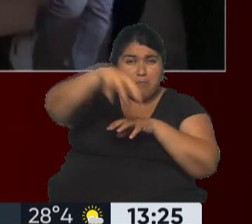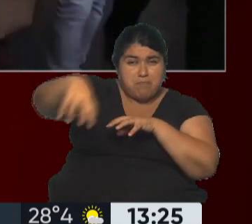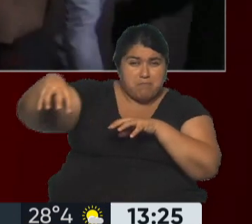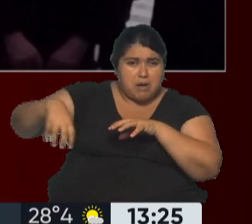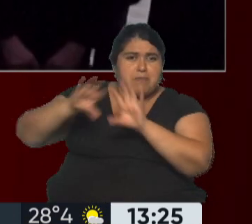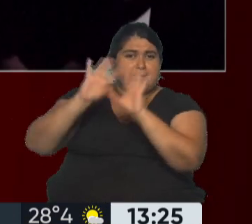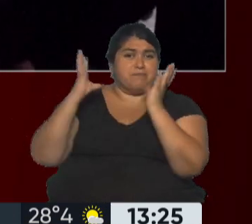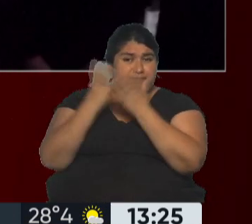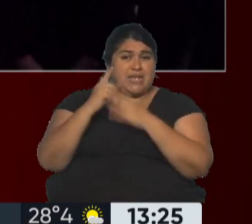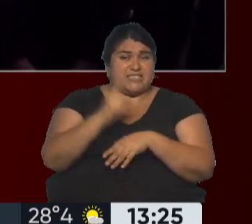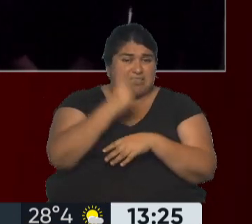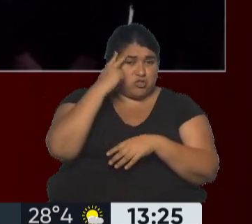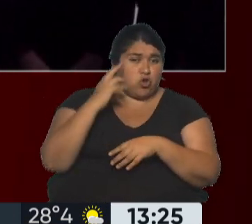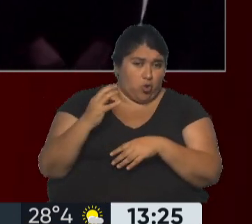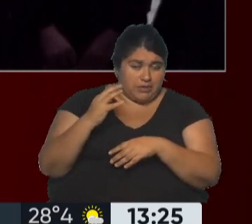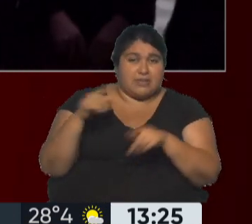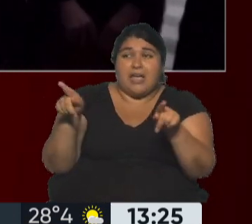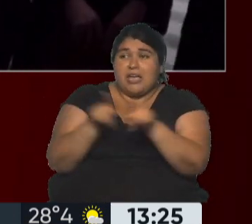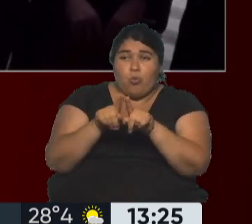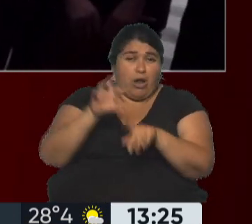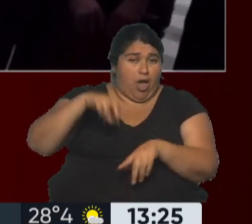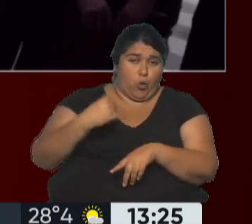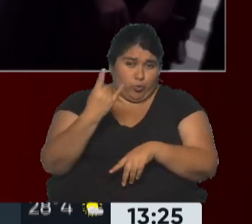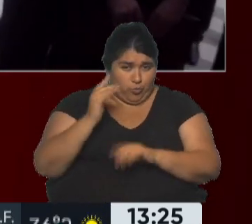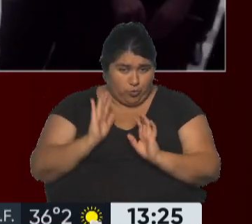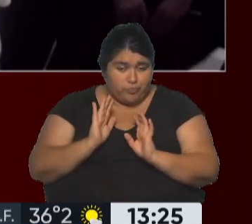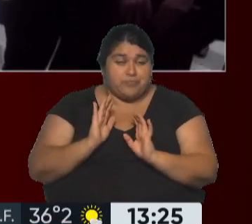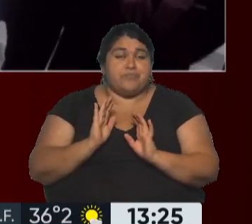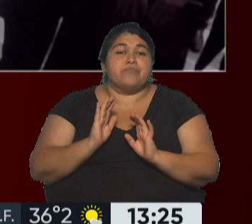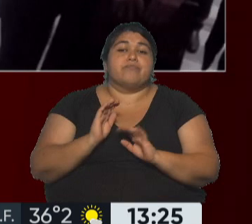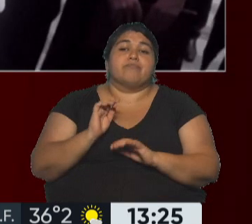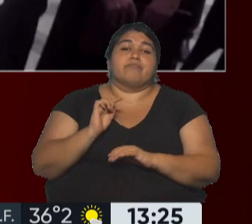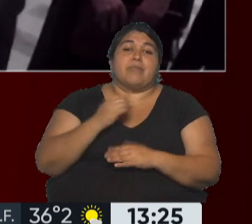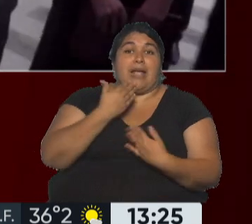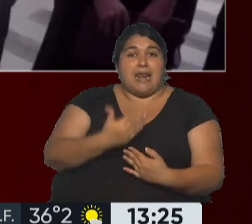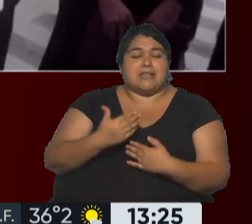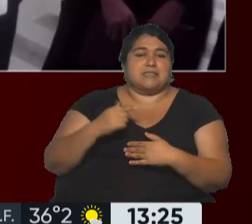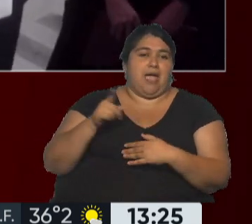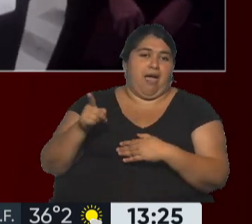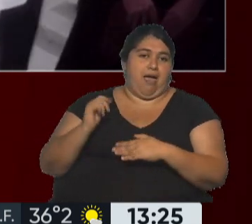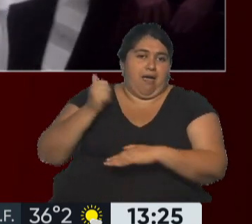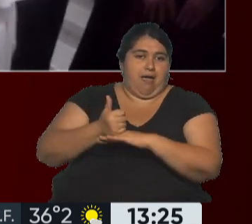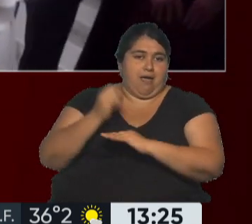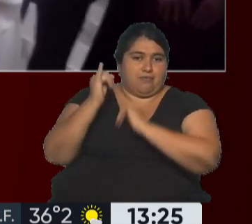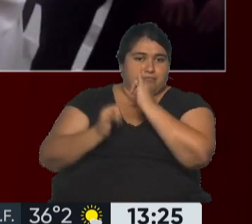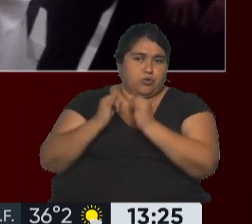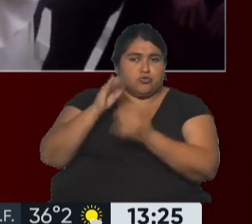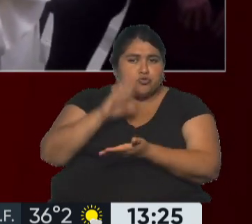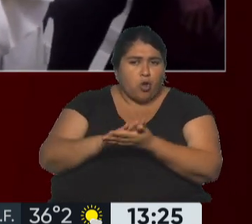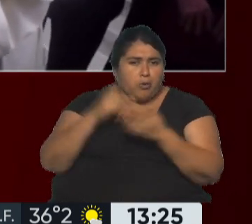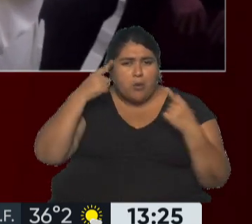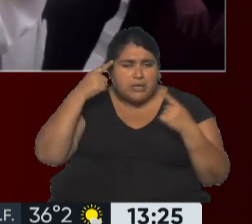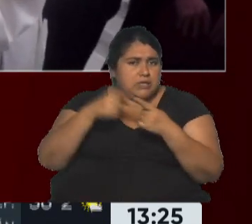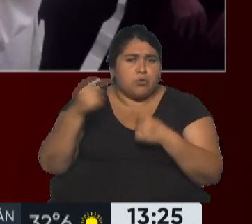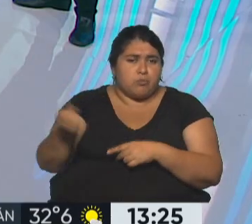por 190, casi como Naciones Unidas. Y eso lo ha hecho un vocero a nivel mundial de causas muy